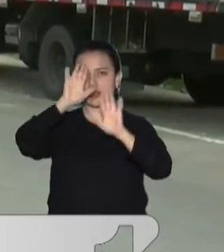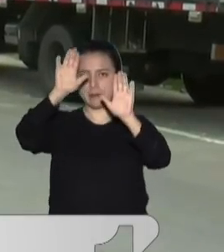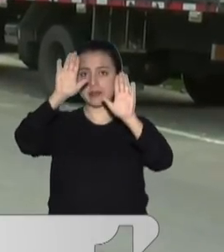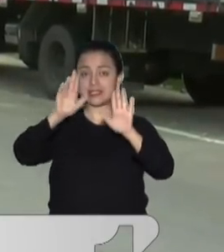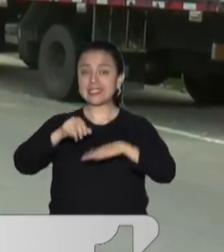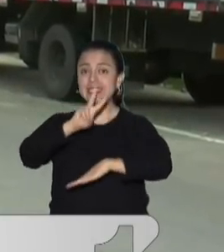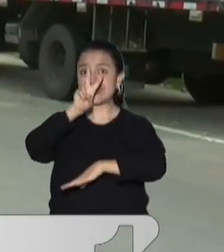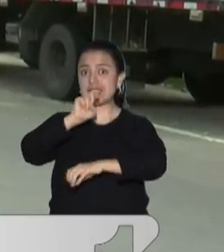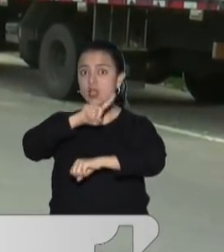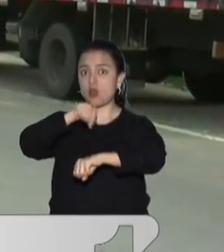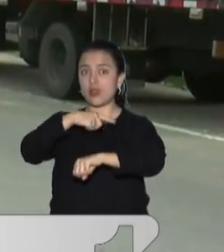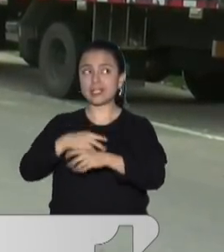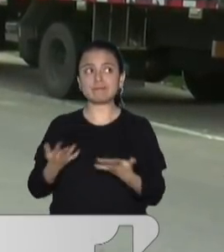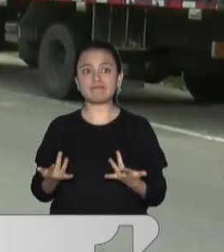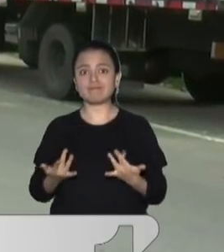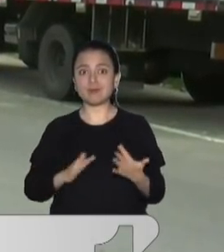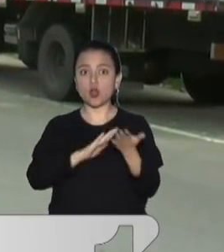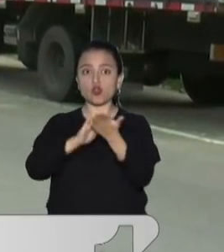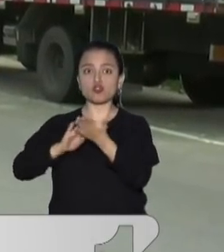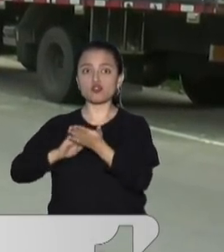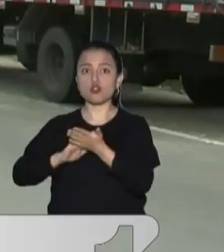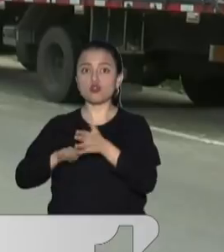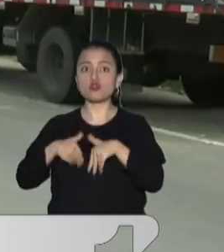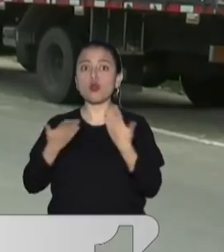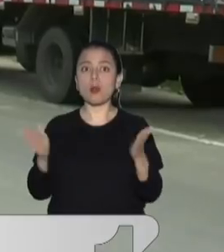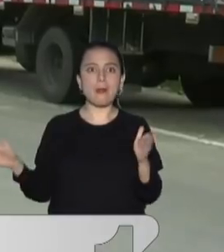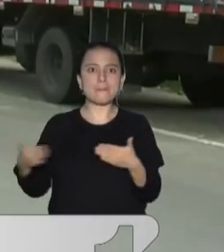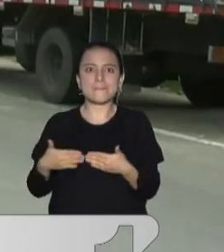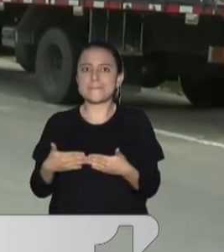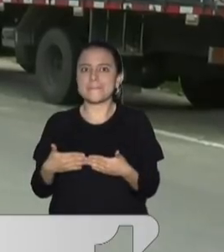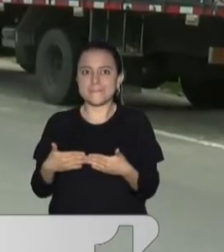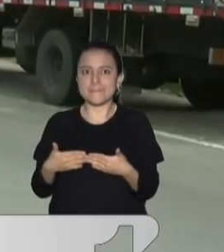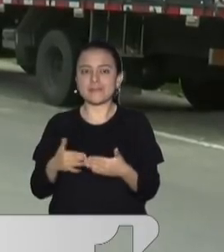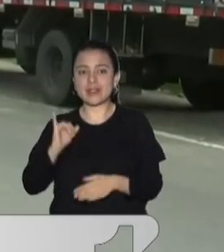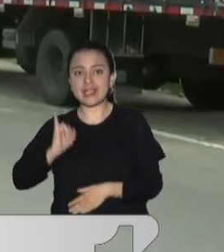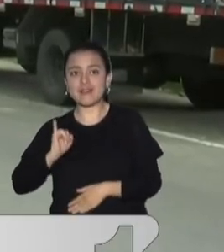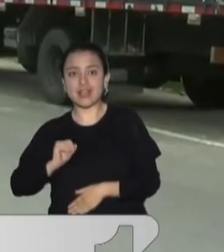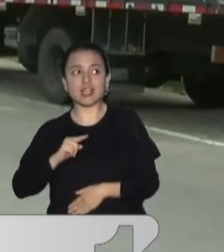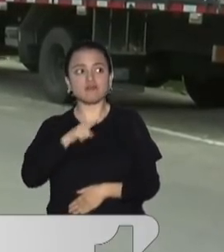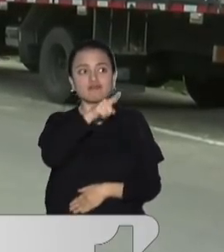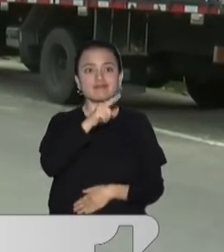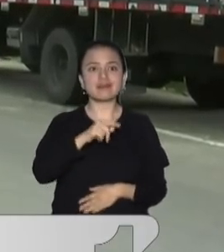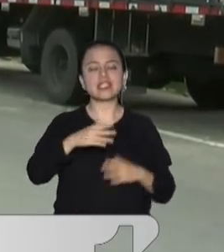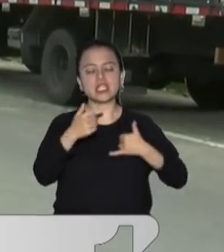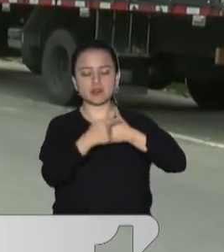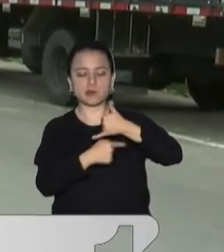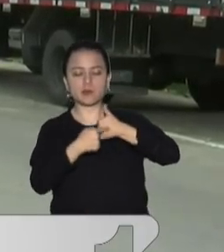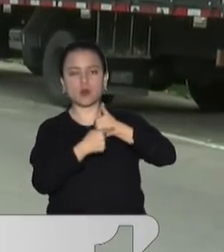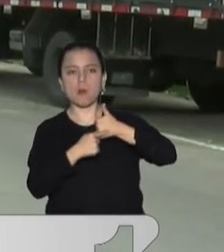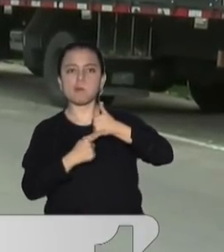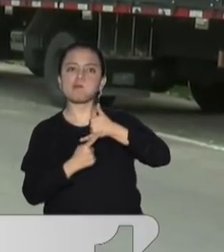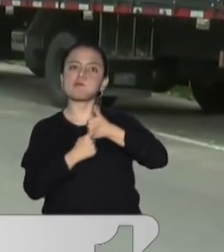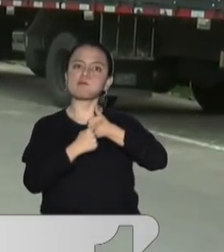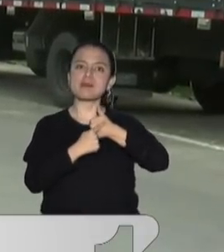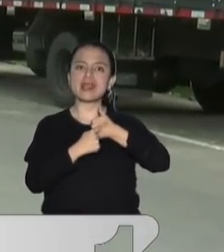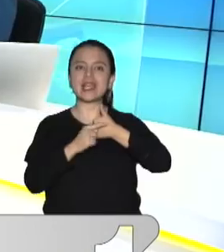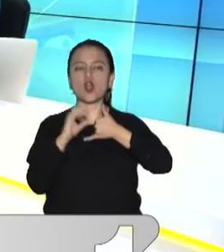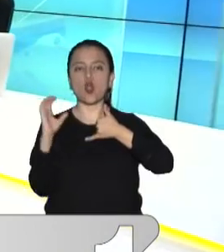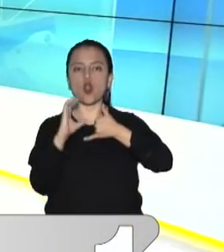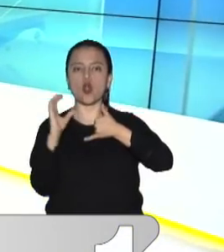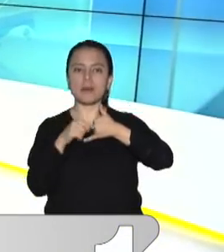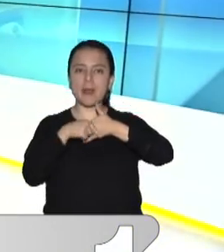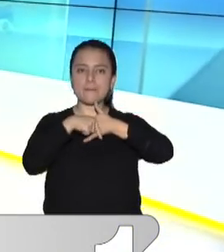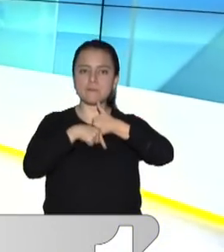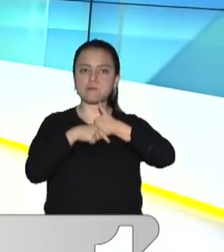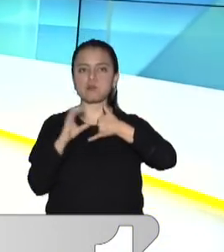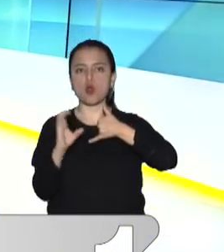ya prácticamente se han cumplido de esta incomunicación total entre Ibagué y el occidente colombiano. Desde Ibagué, Héctor